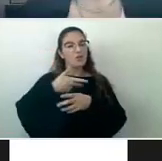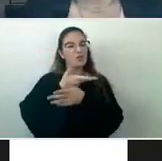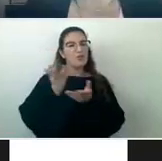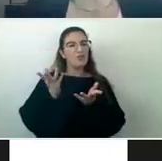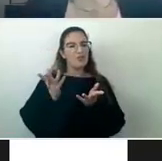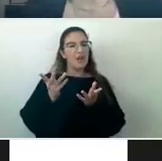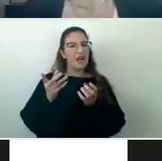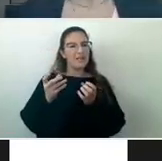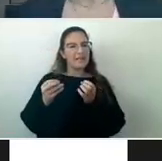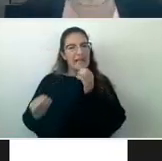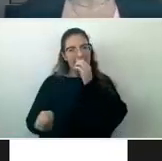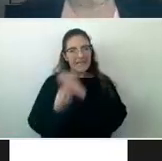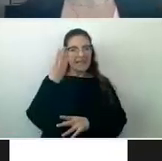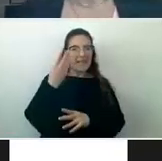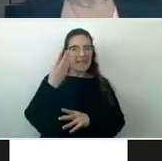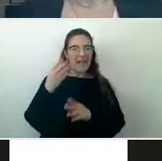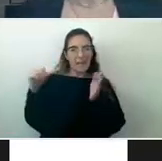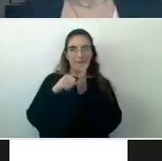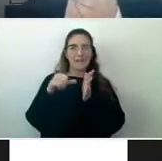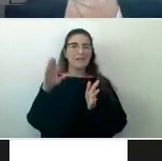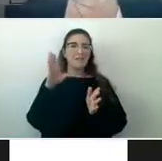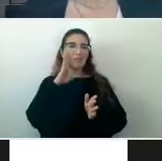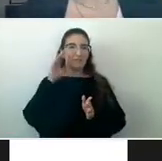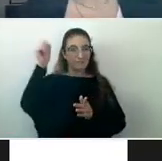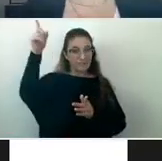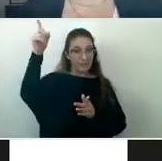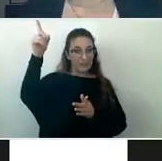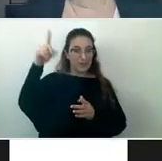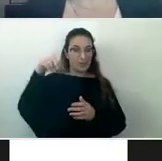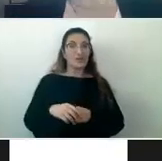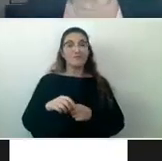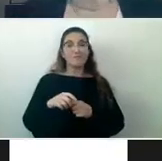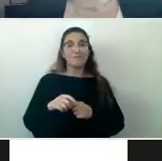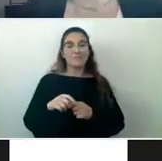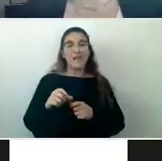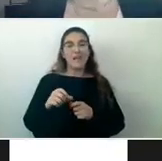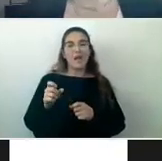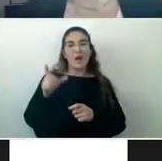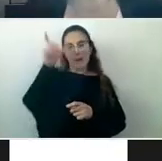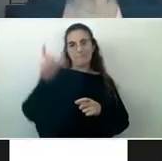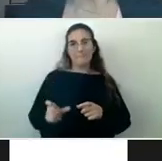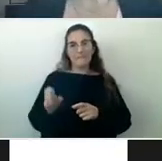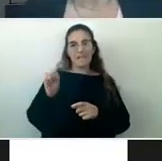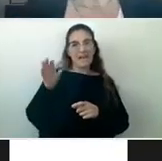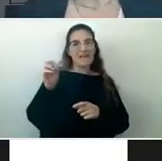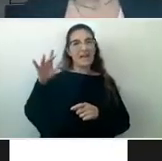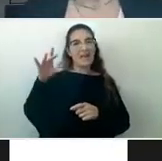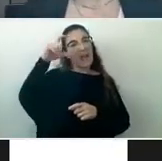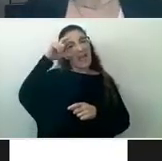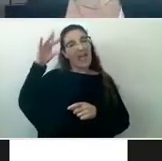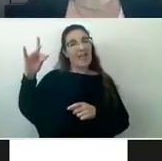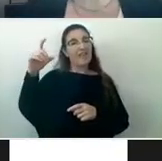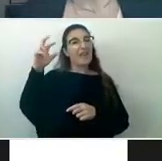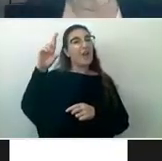principio de 1970 por una persona llamada Ed Roberts. Ed Roberts fue